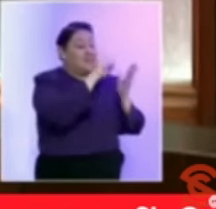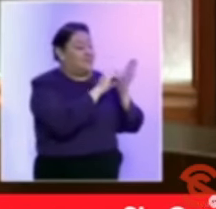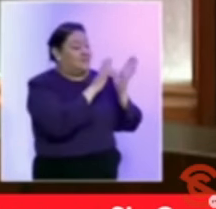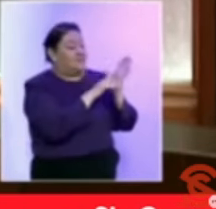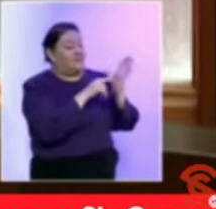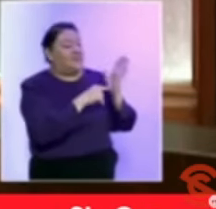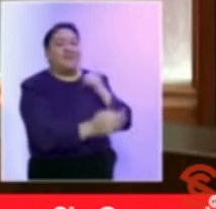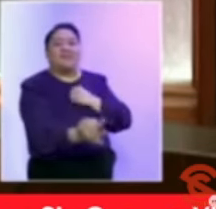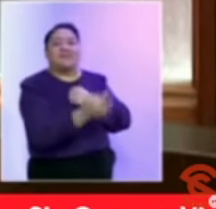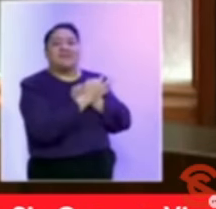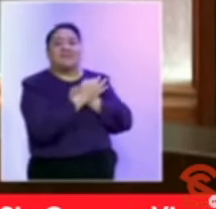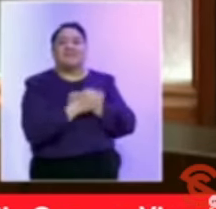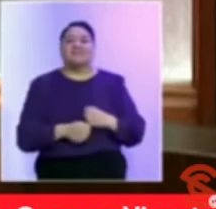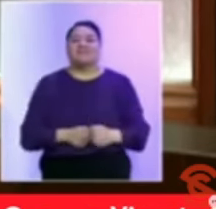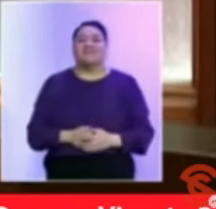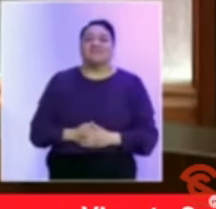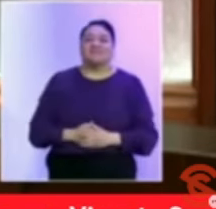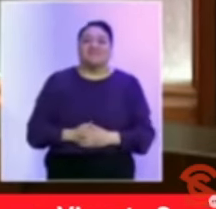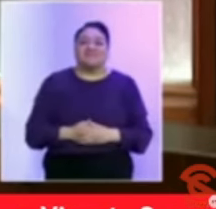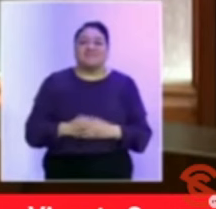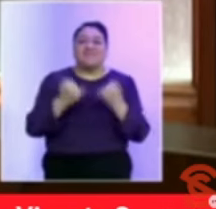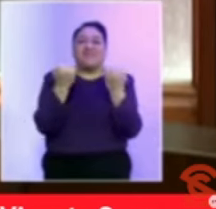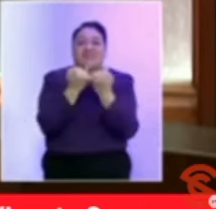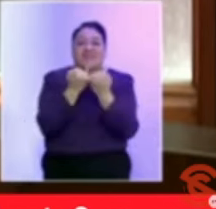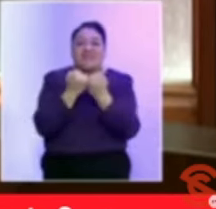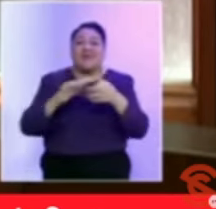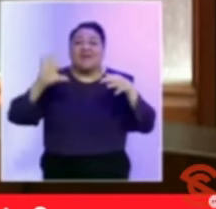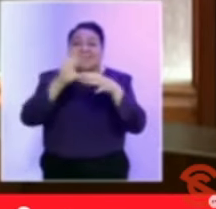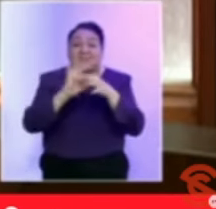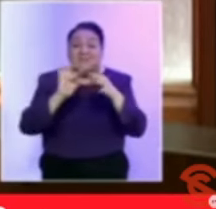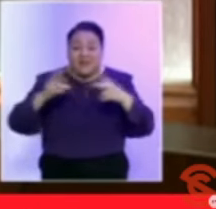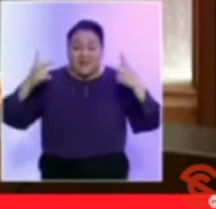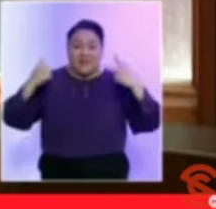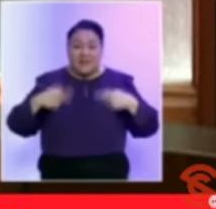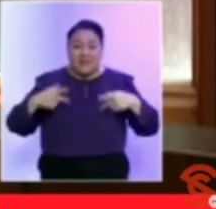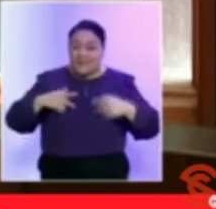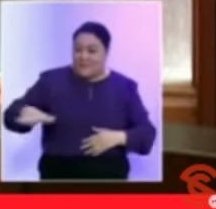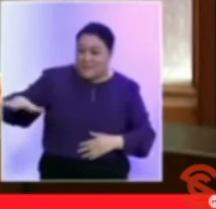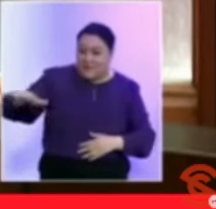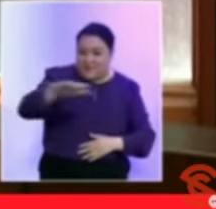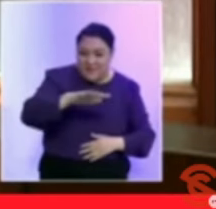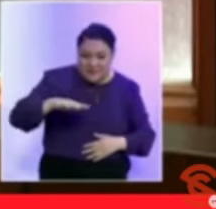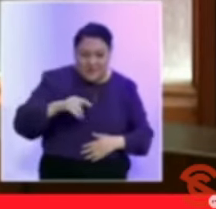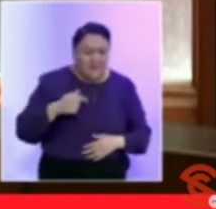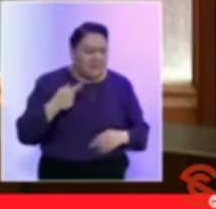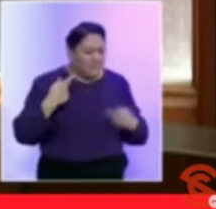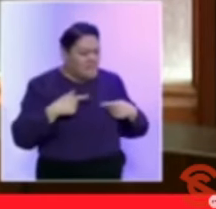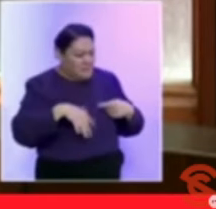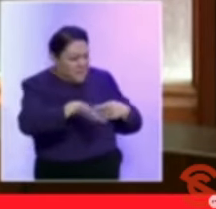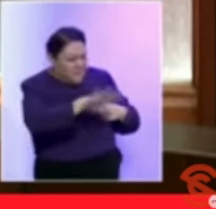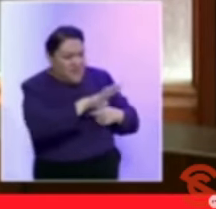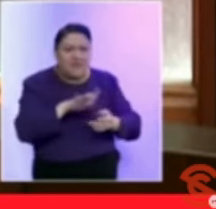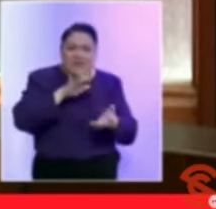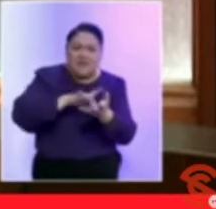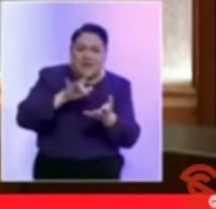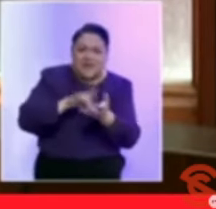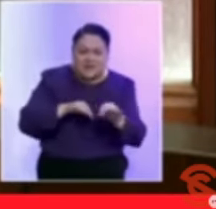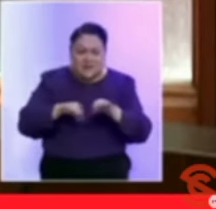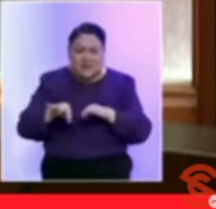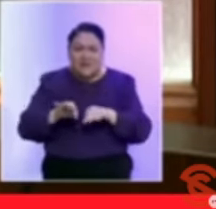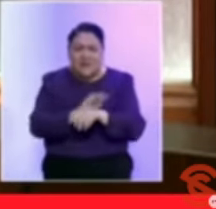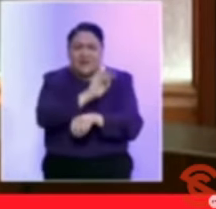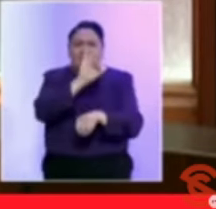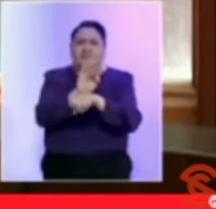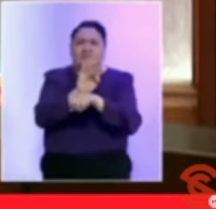y sus leyes pero también las personas que la edificamos con nuestro trabajo